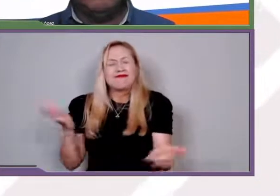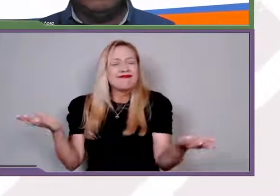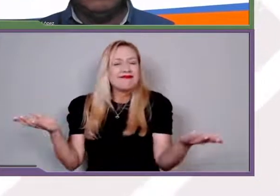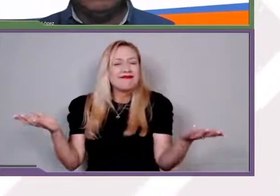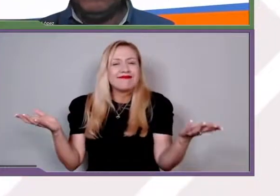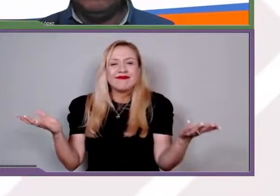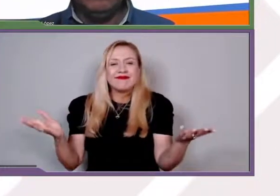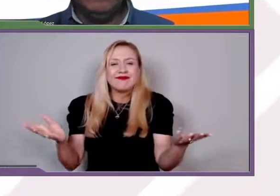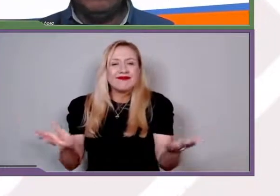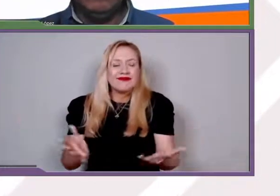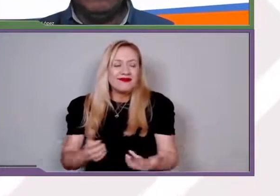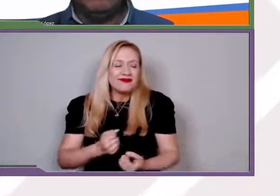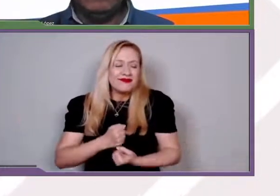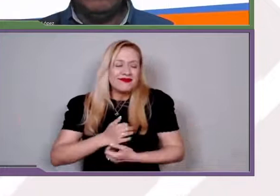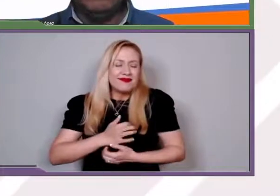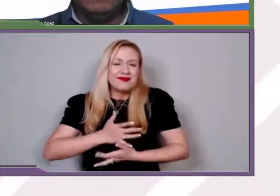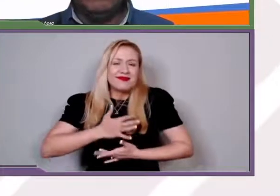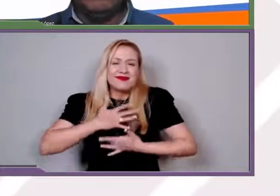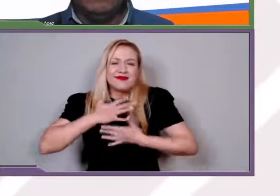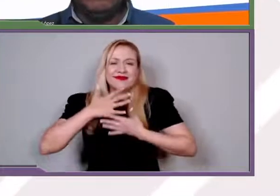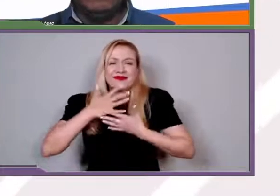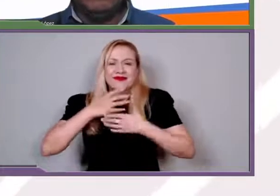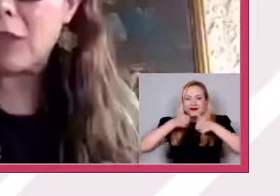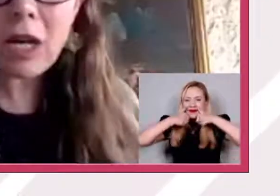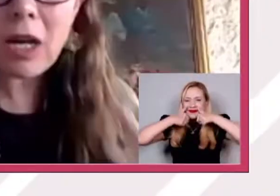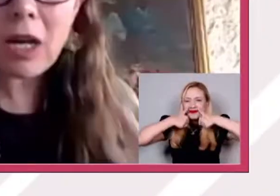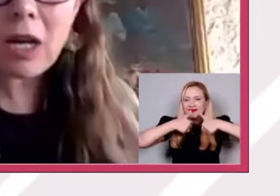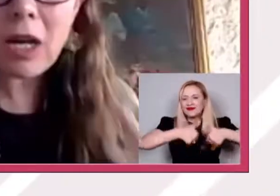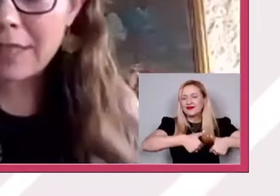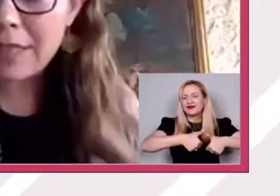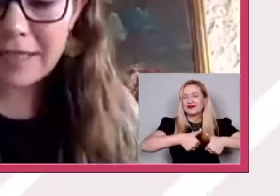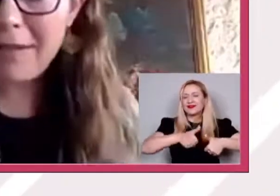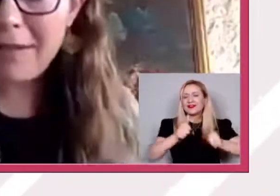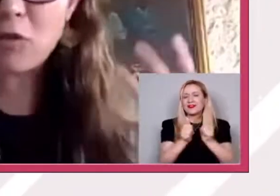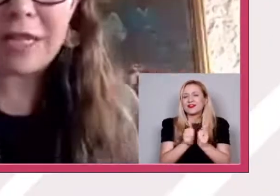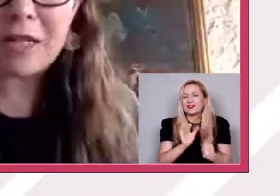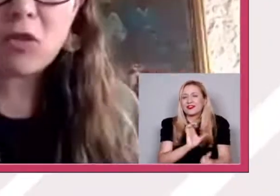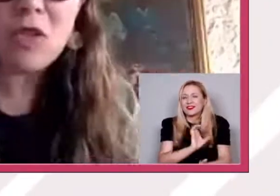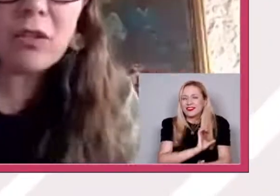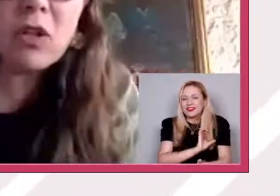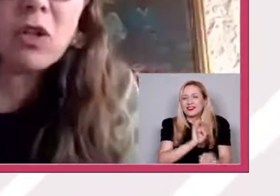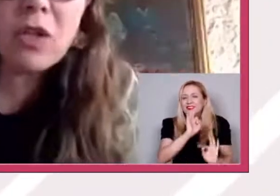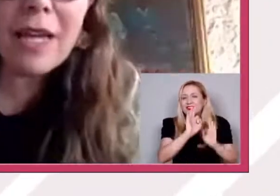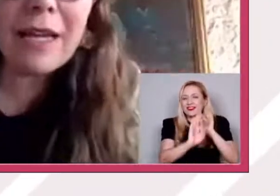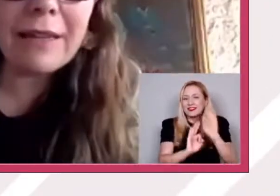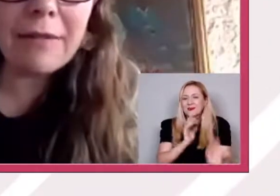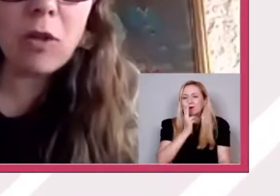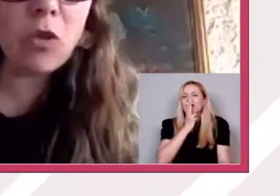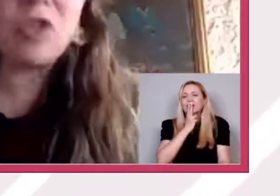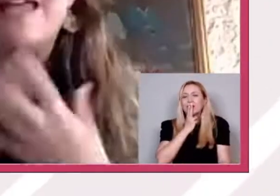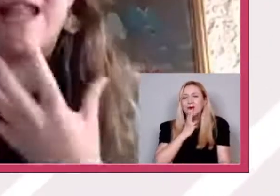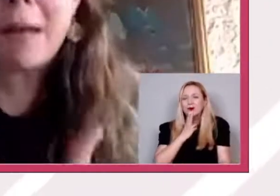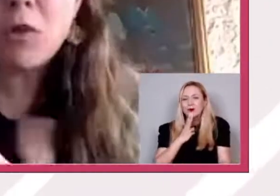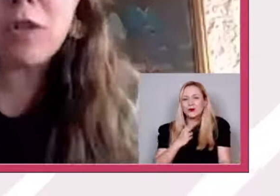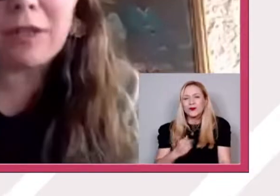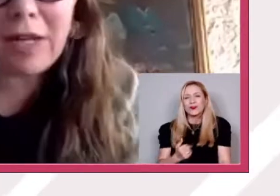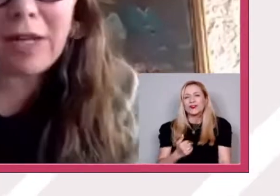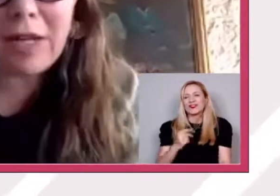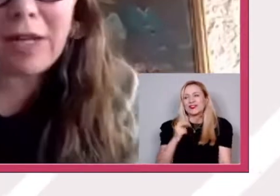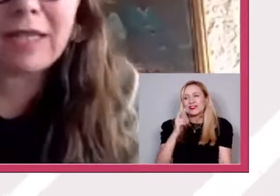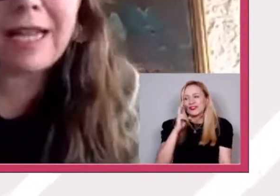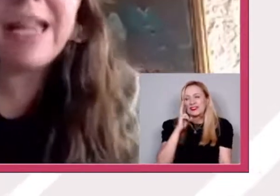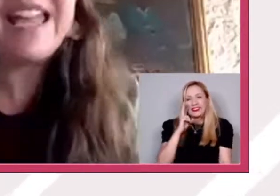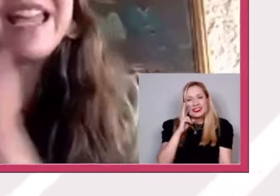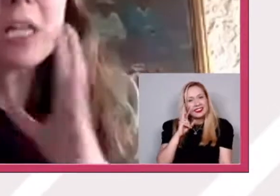surgió del trato que todas las personas que estábamos en esos centros consideramos que tenía